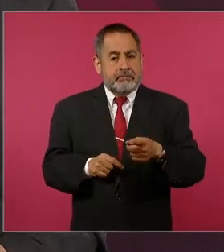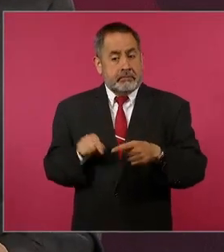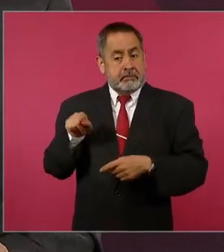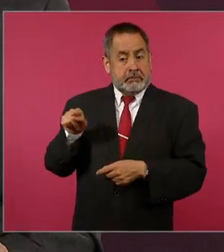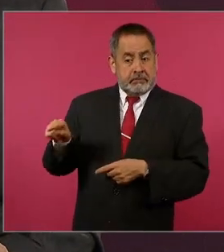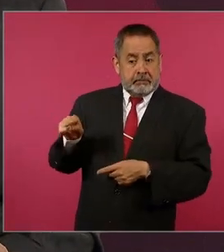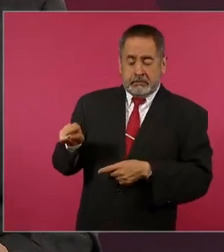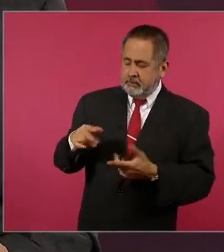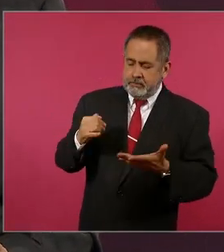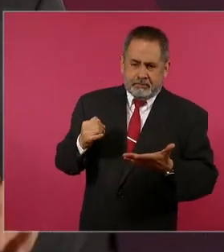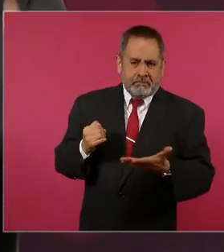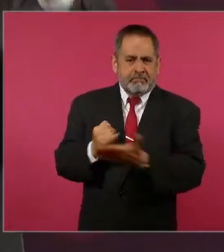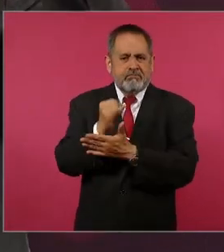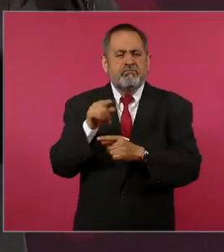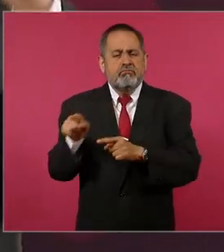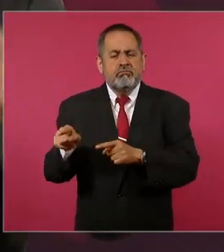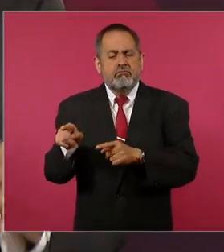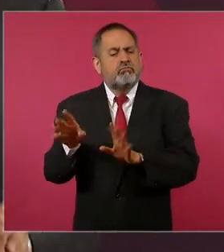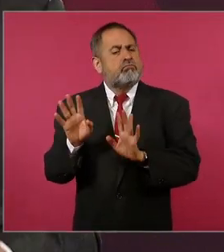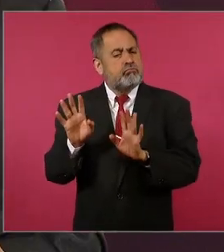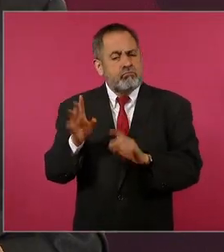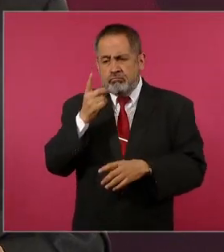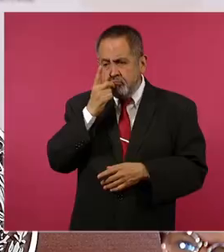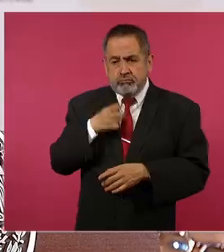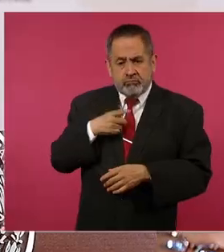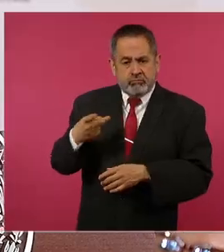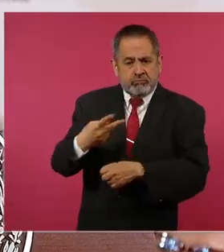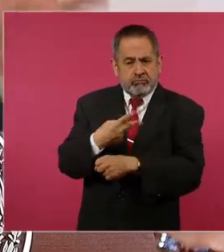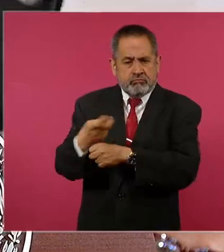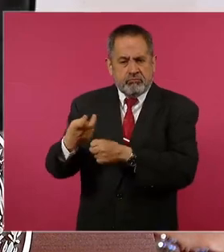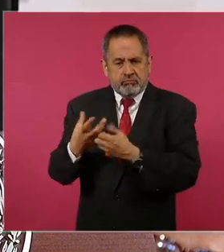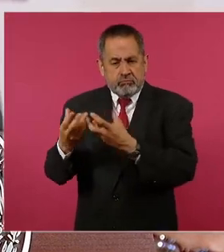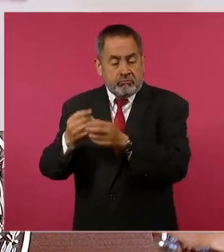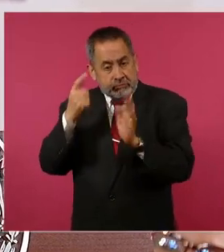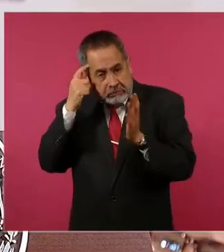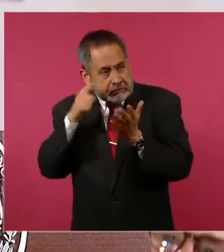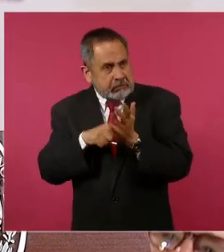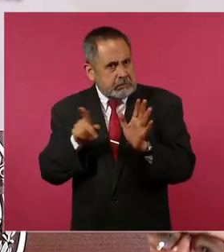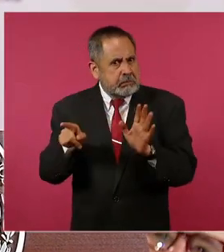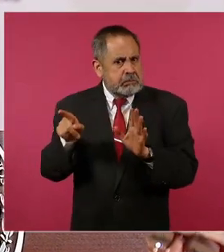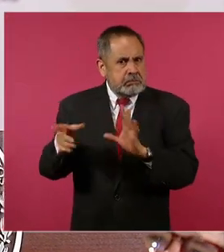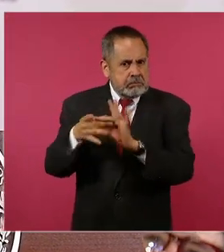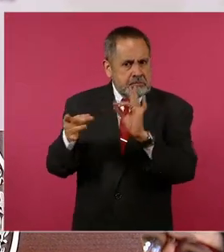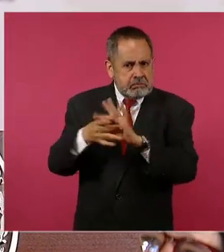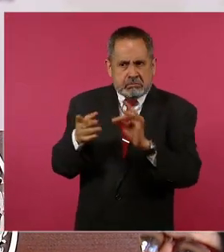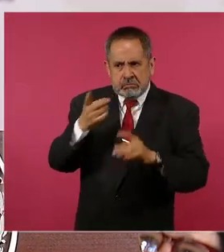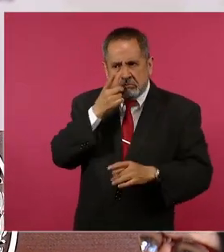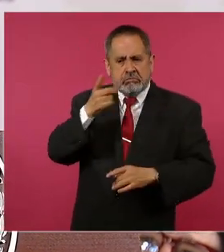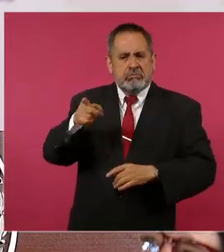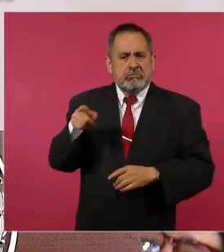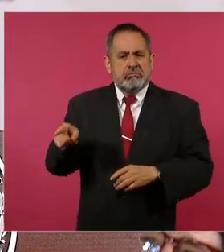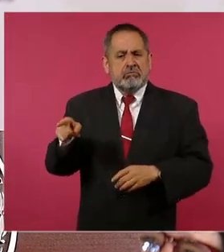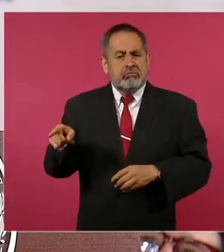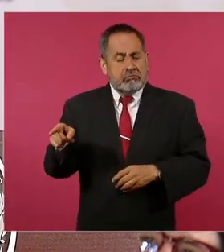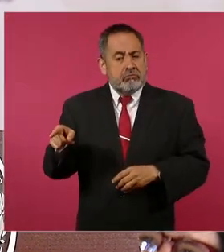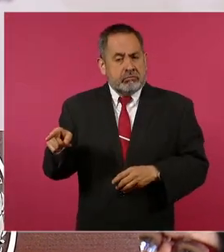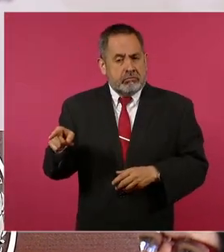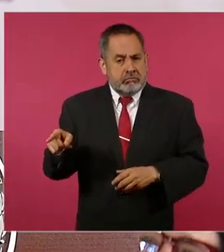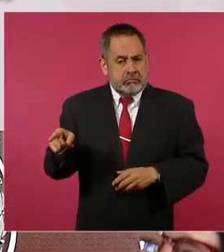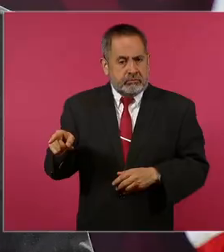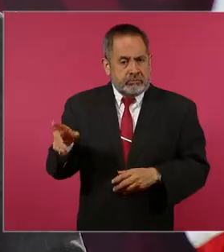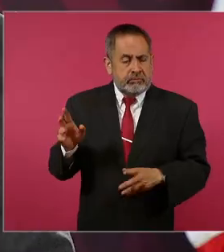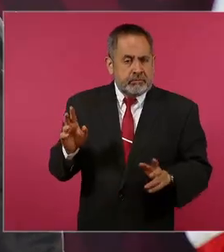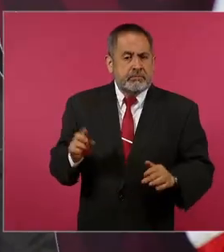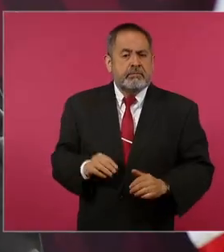decidido invitar por un tiempo, creo que así lo expresó y así